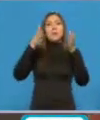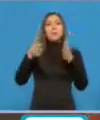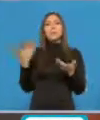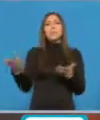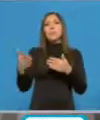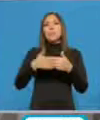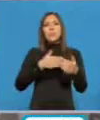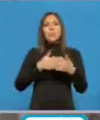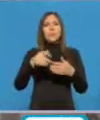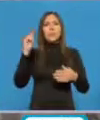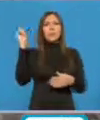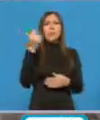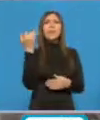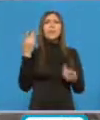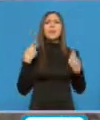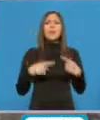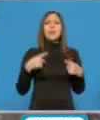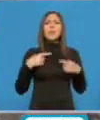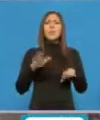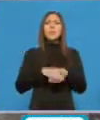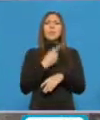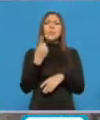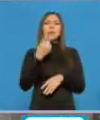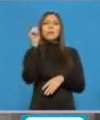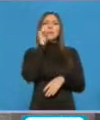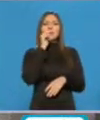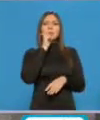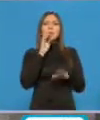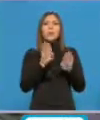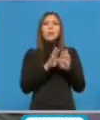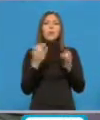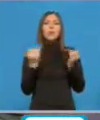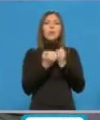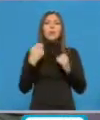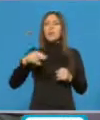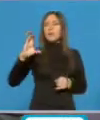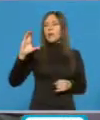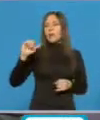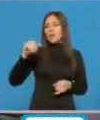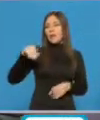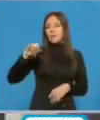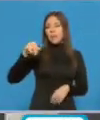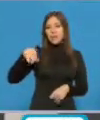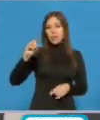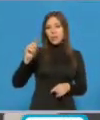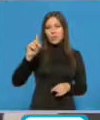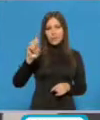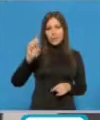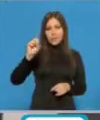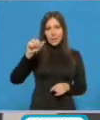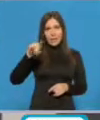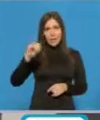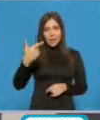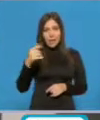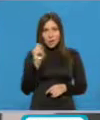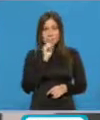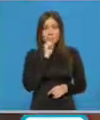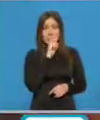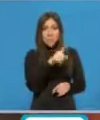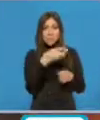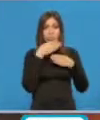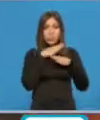qué es tan socorrido? Y quiero saber si tiene que ver el camino de Santiago también con el apóstol. Todo tiene que ver con el apóstol.